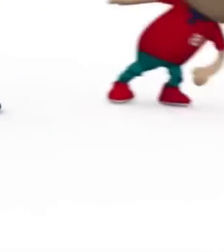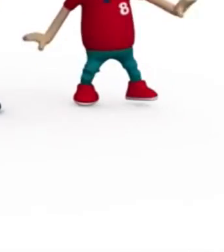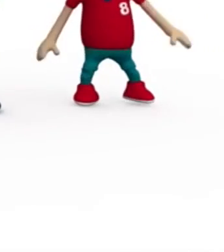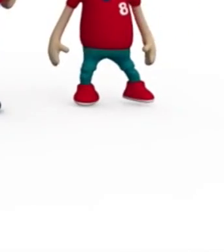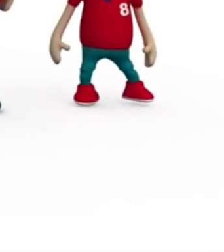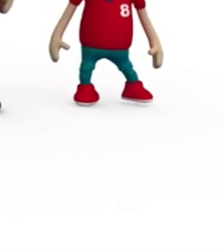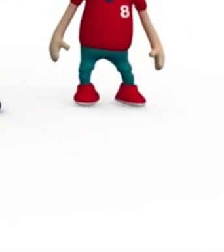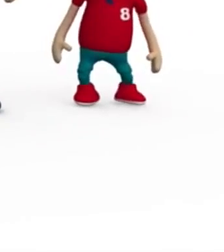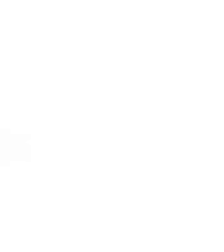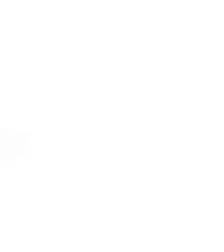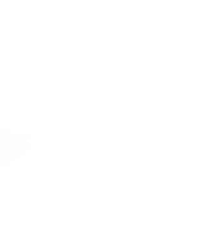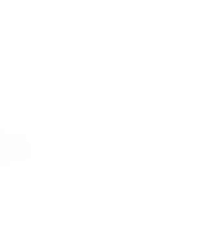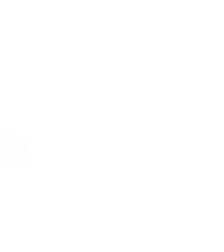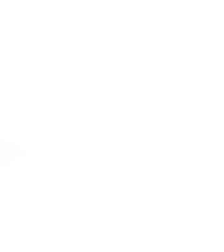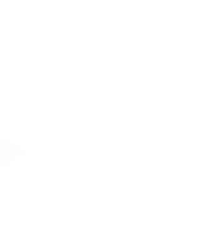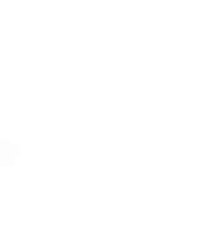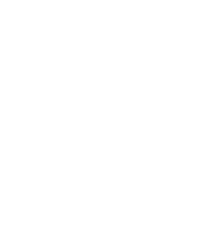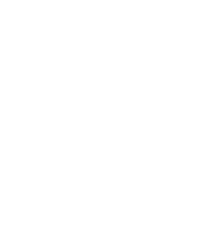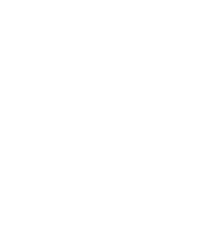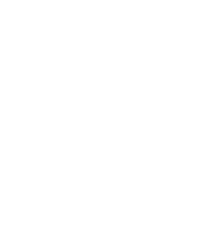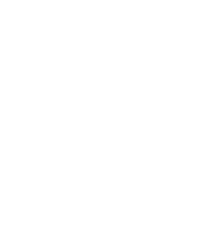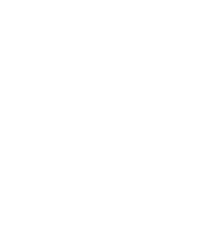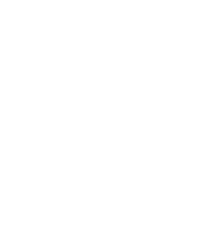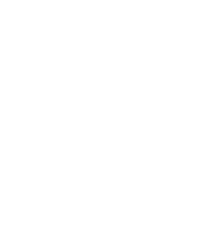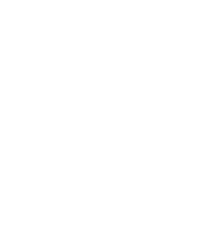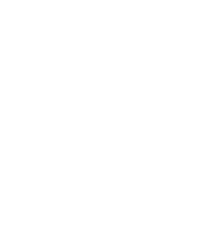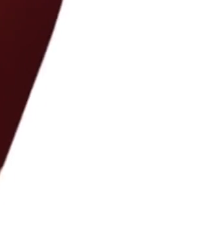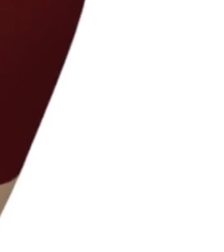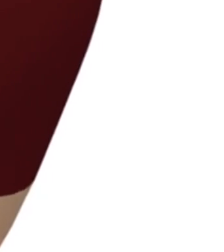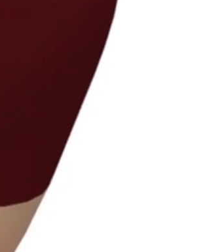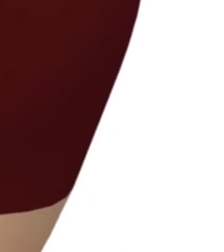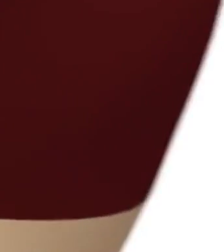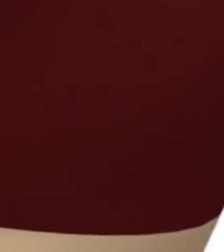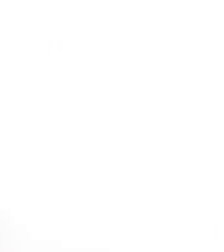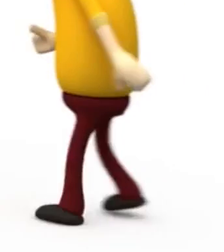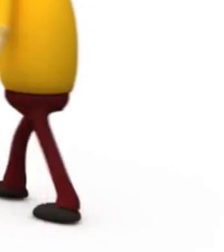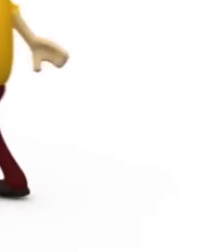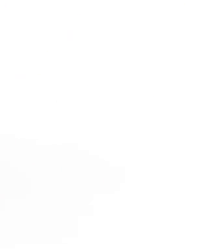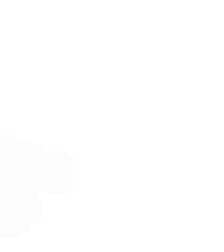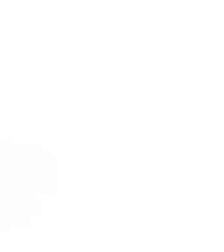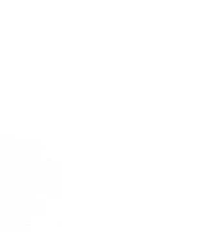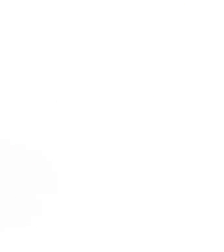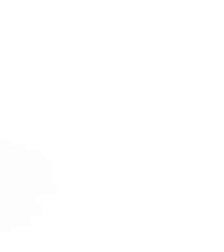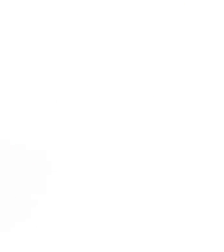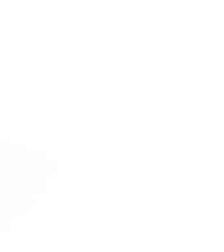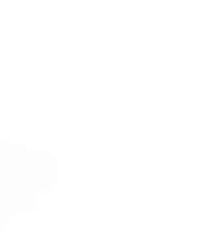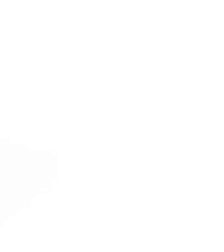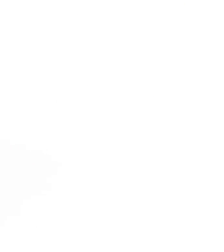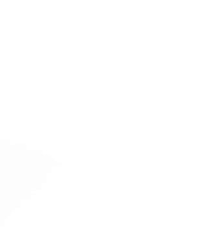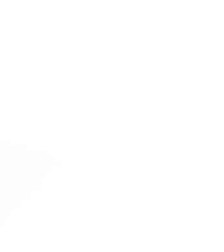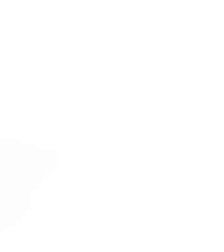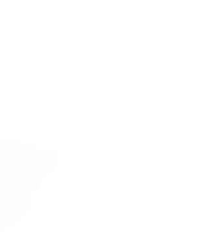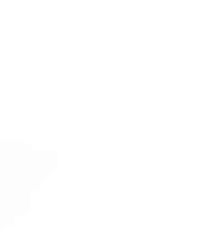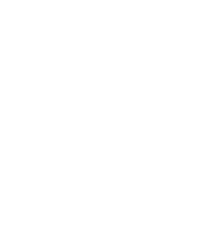cerebral. Cuando se echaba rubor, Lucho le dijo a la flor: vieja, tu